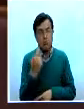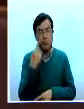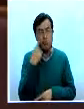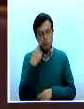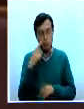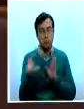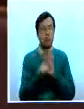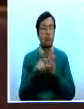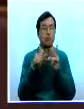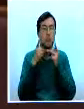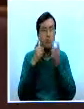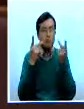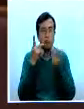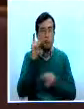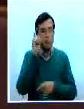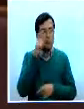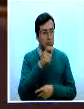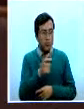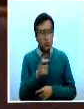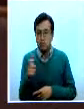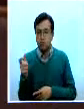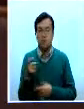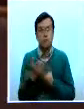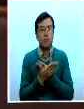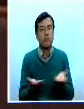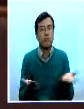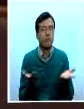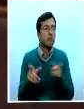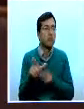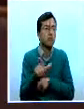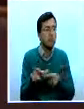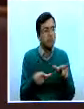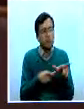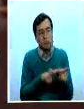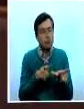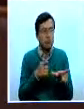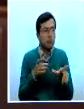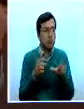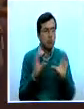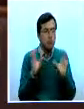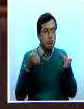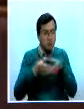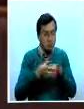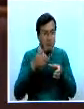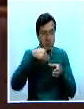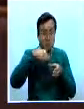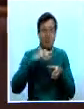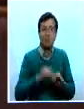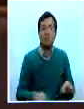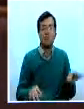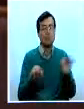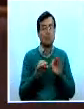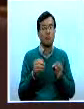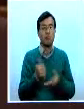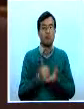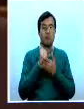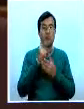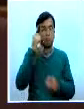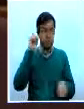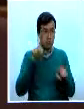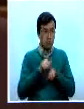la política pública entonces este espacio es un espacio muy importante que nos va a permitir alcanzar no sólo acuerdos